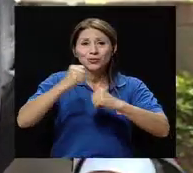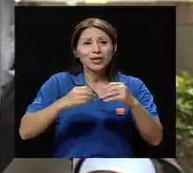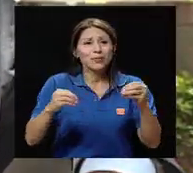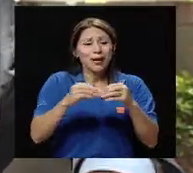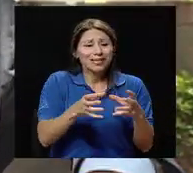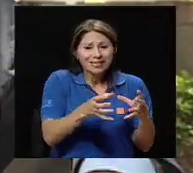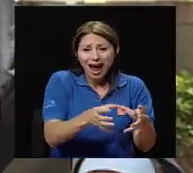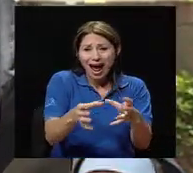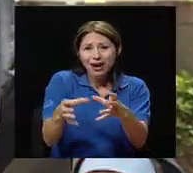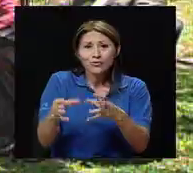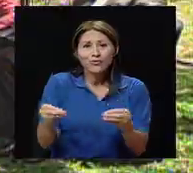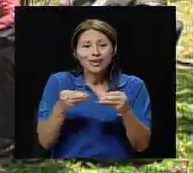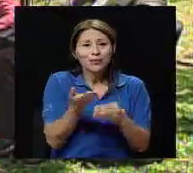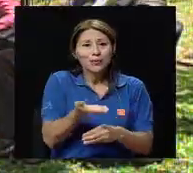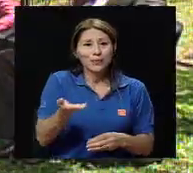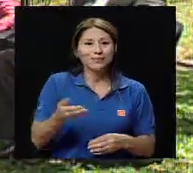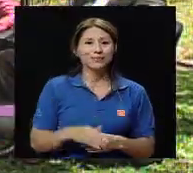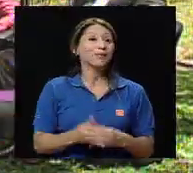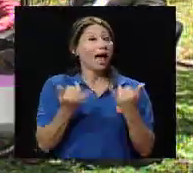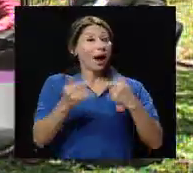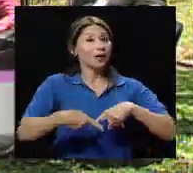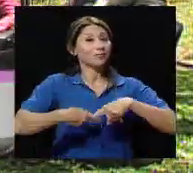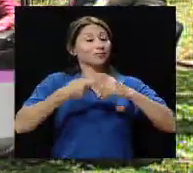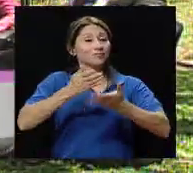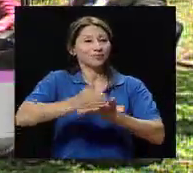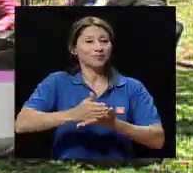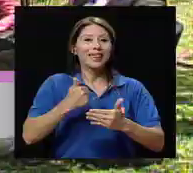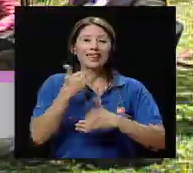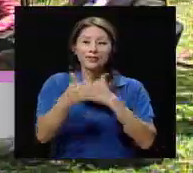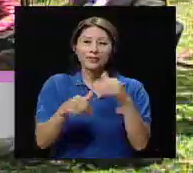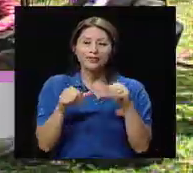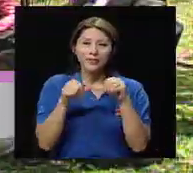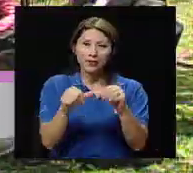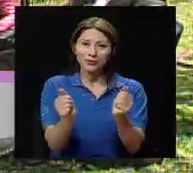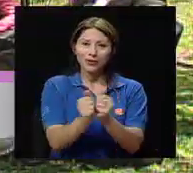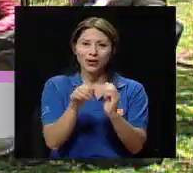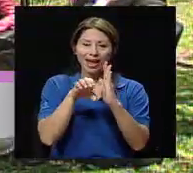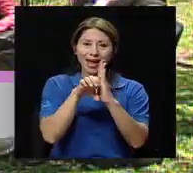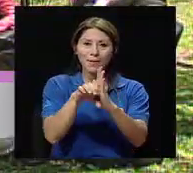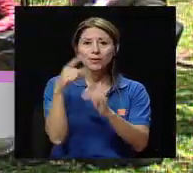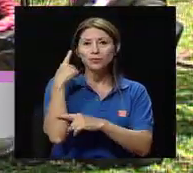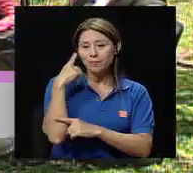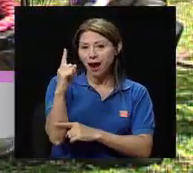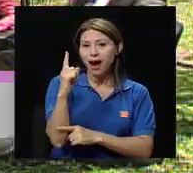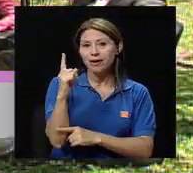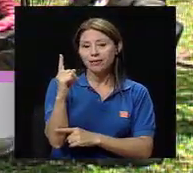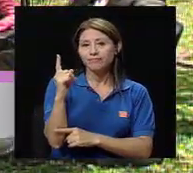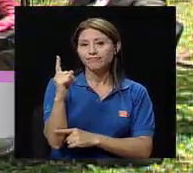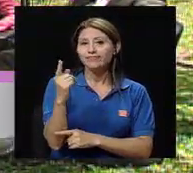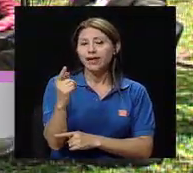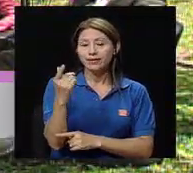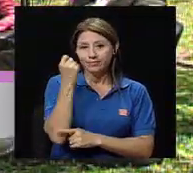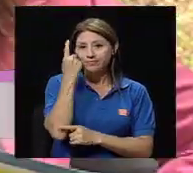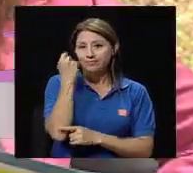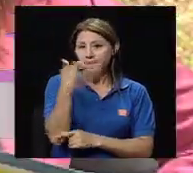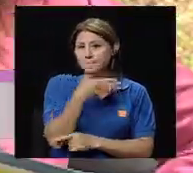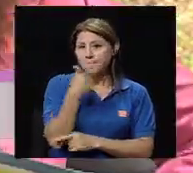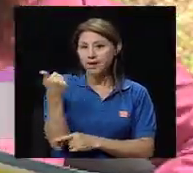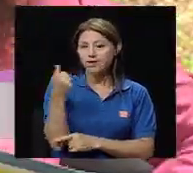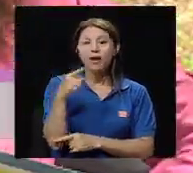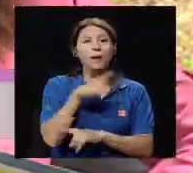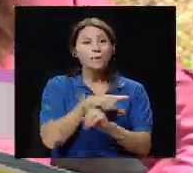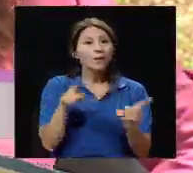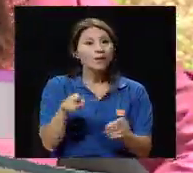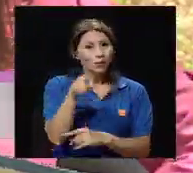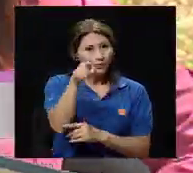etcétera, ¿no? Vamos a hacer una pausa aquí en esta conversación para luego retomar más de estos ejemplos, don Luis, para poder tenerlo con más